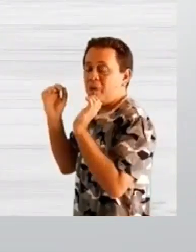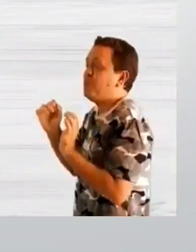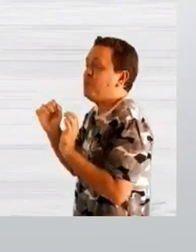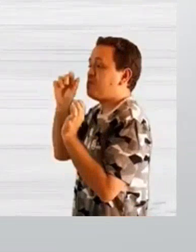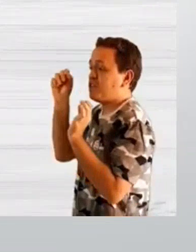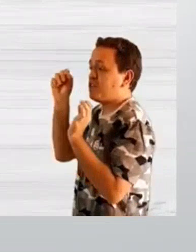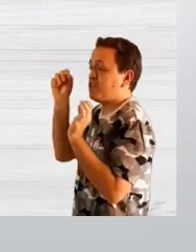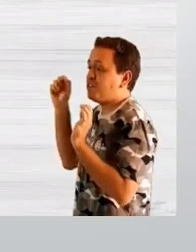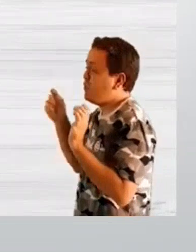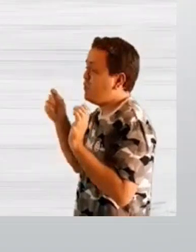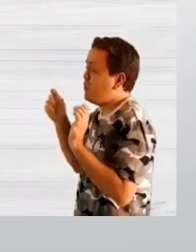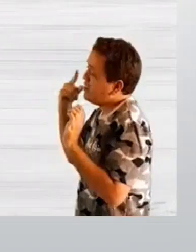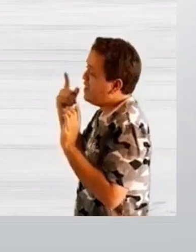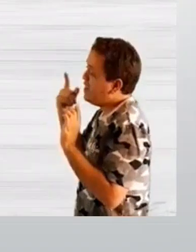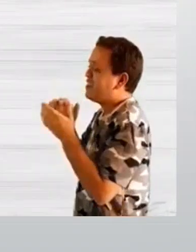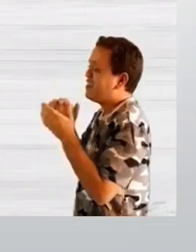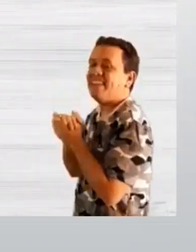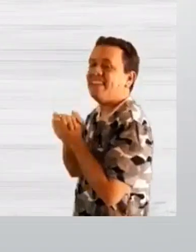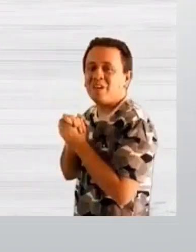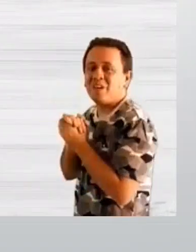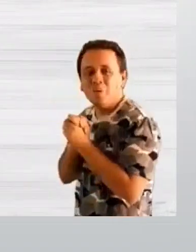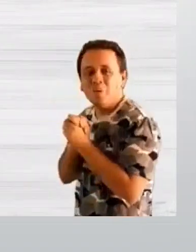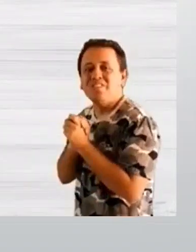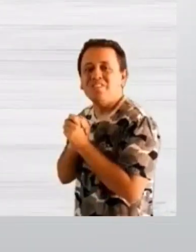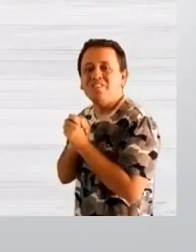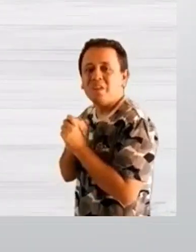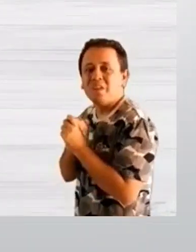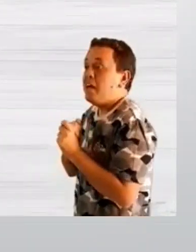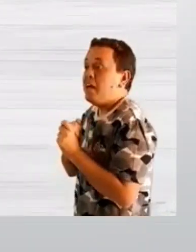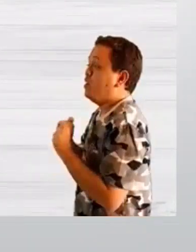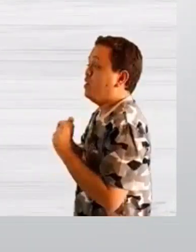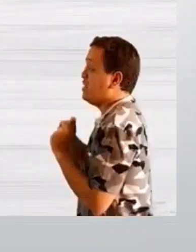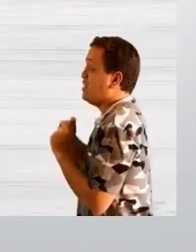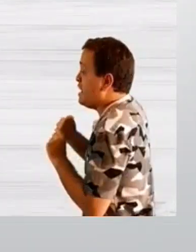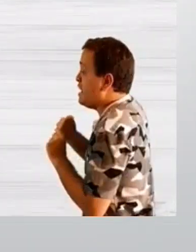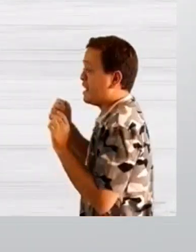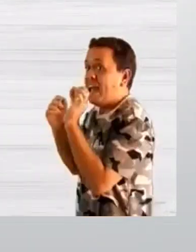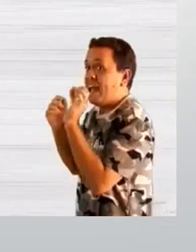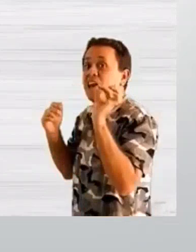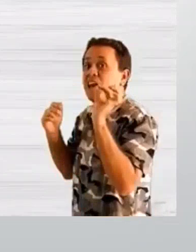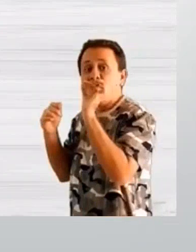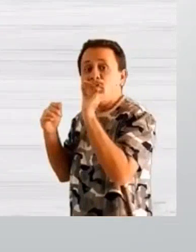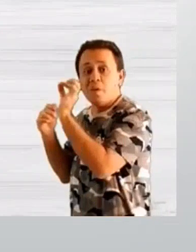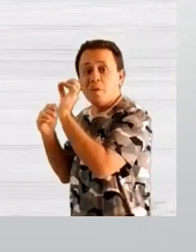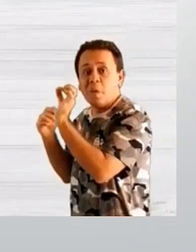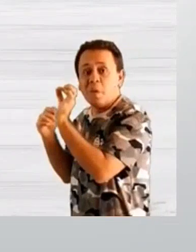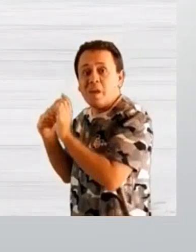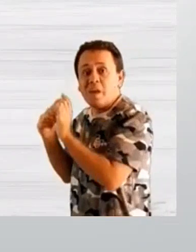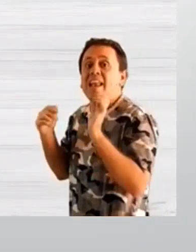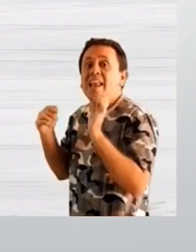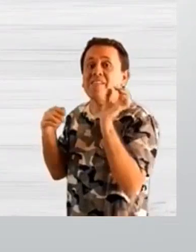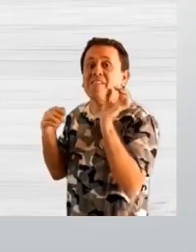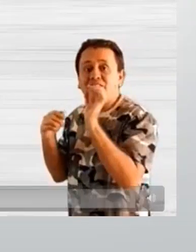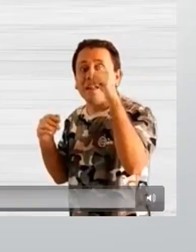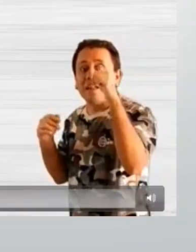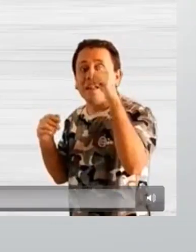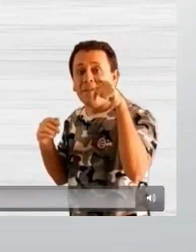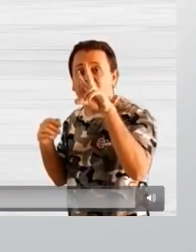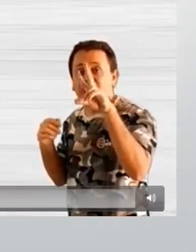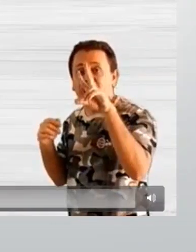lo mismo, 2 metros por segundo divididos entre un segundo. Y nos indicarían que en un segundo